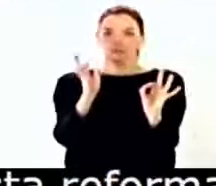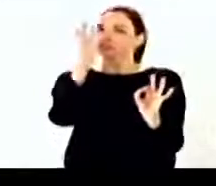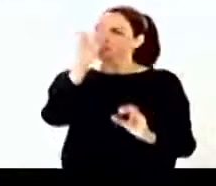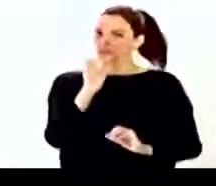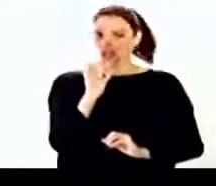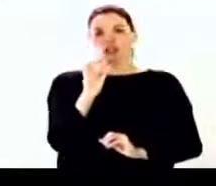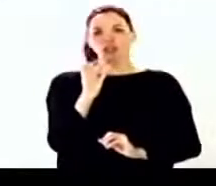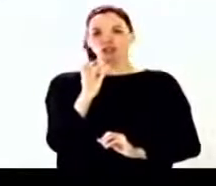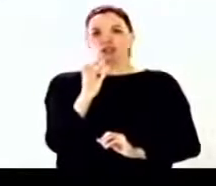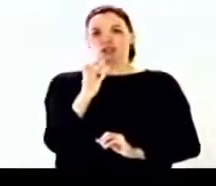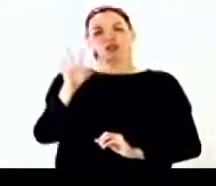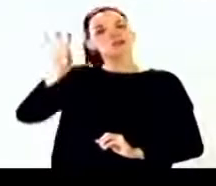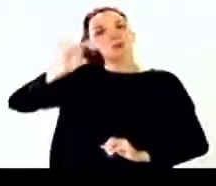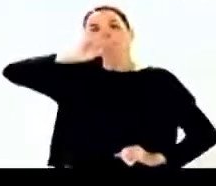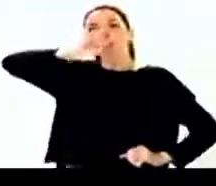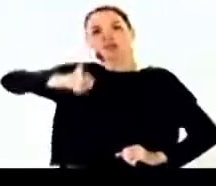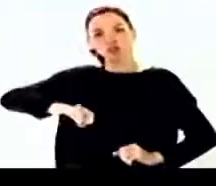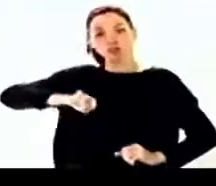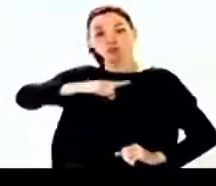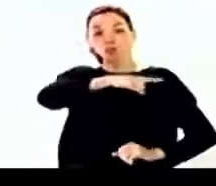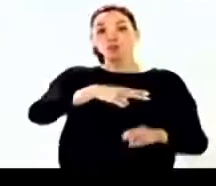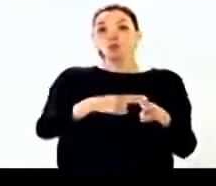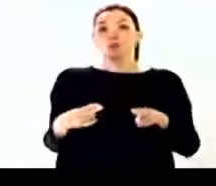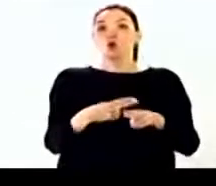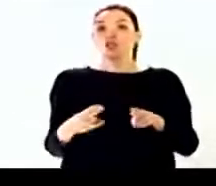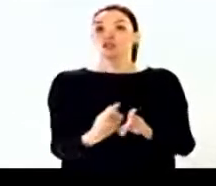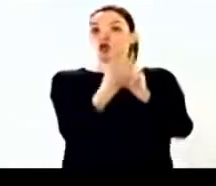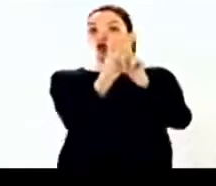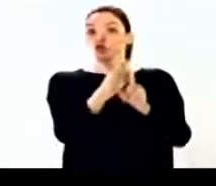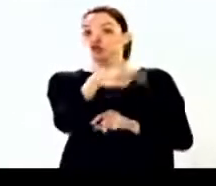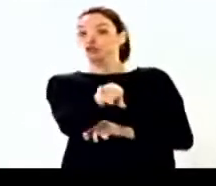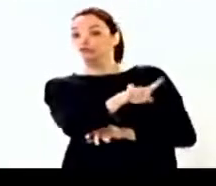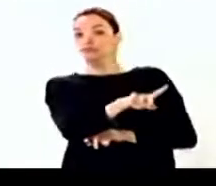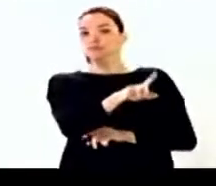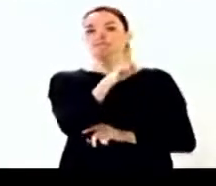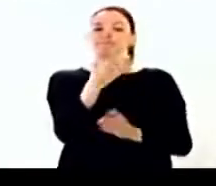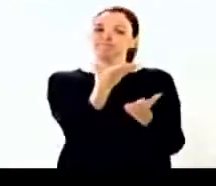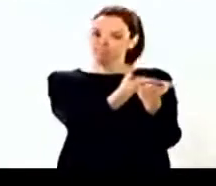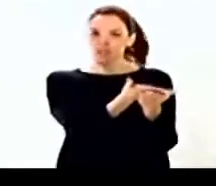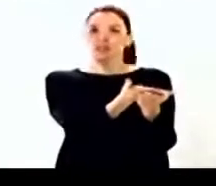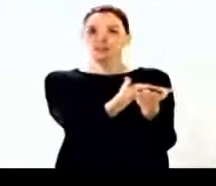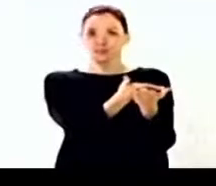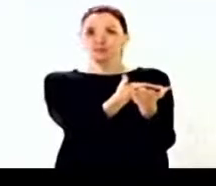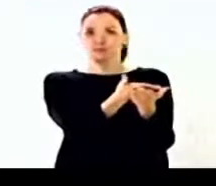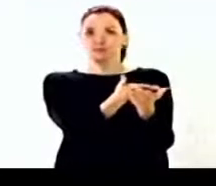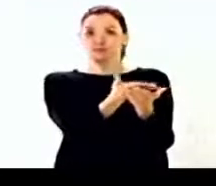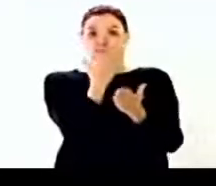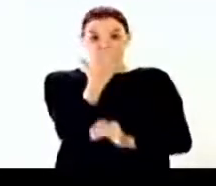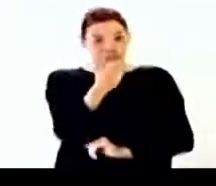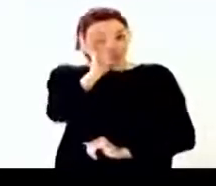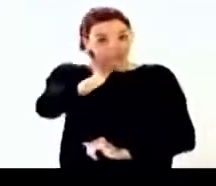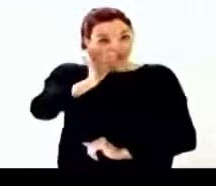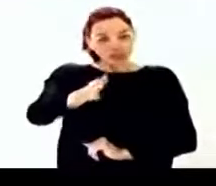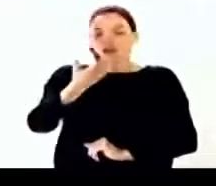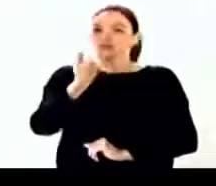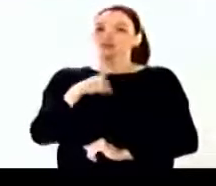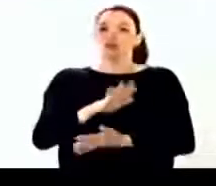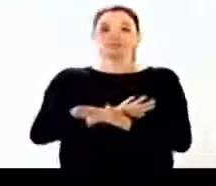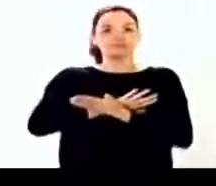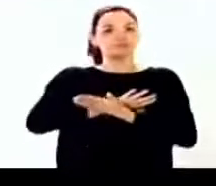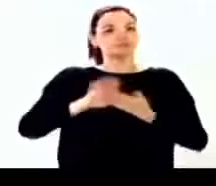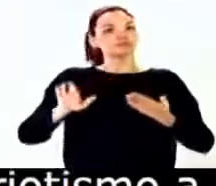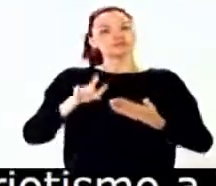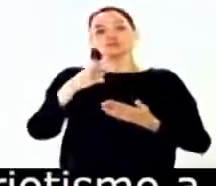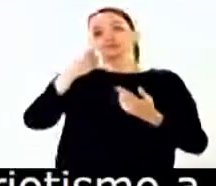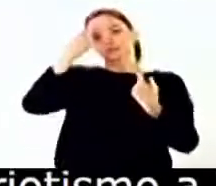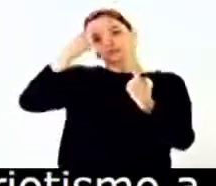y patriotismo a los partidos que están en la oposición y que de verdad dejen que se